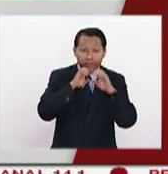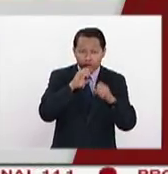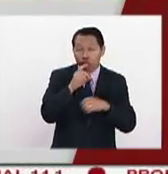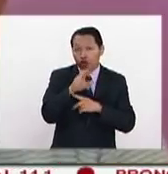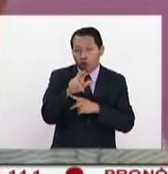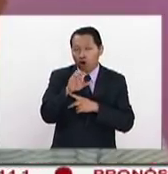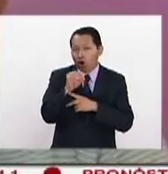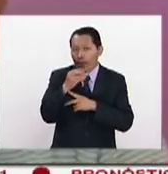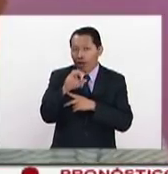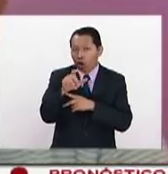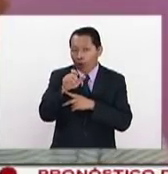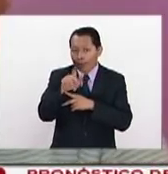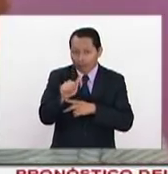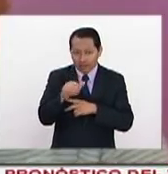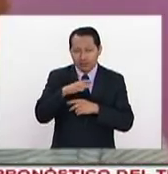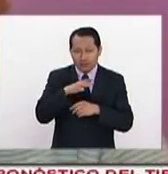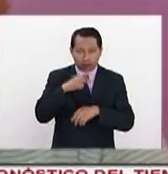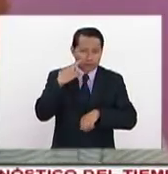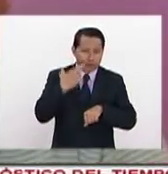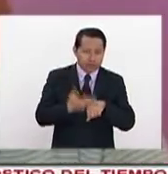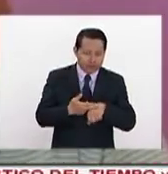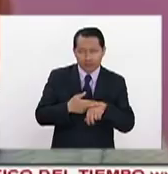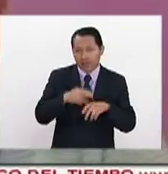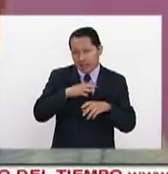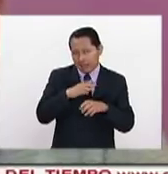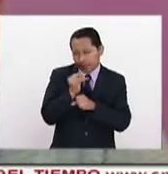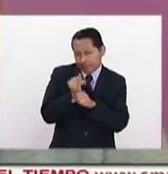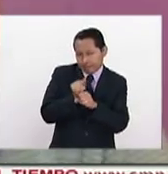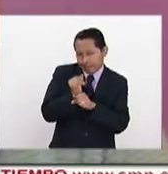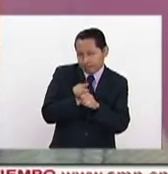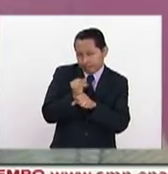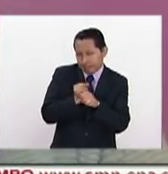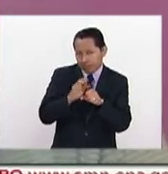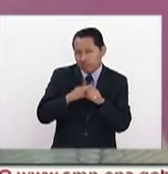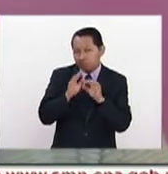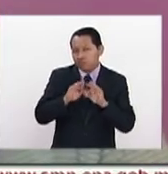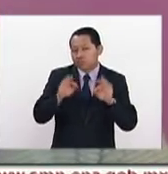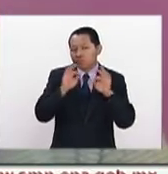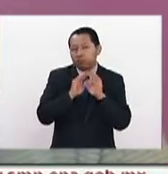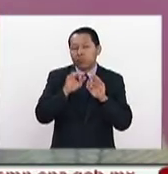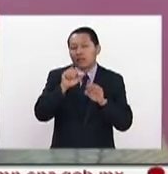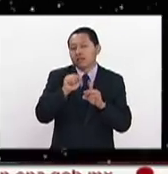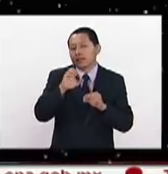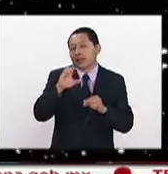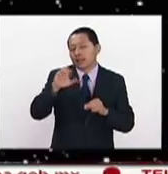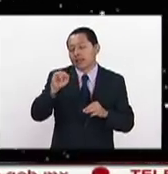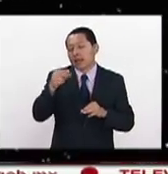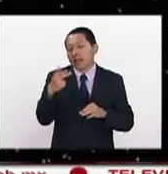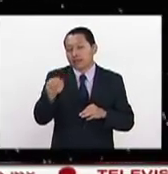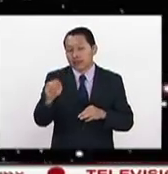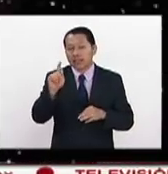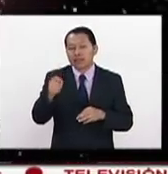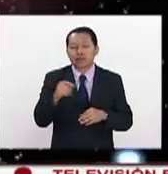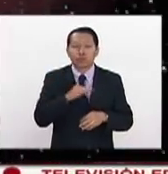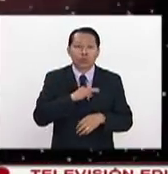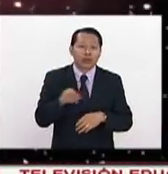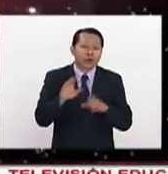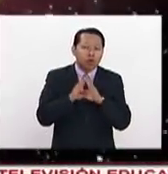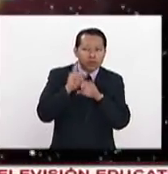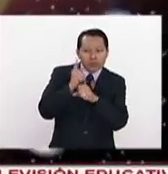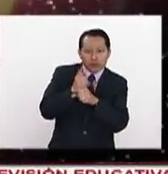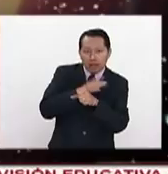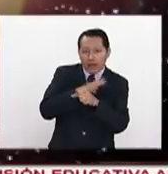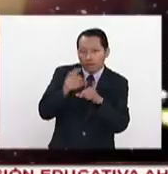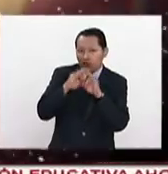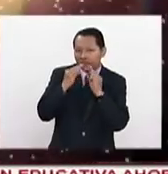Omar López, investigador titular del INAOE e investigador principal del experimento SCI-HI, nos habló de la posible detección